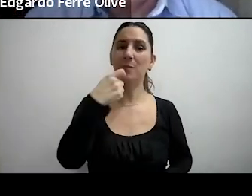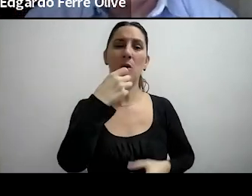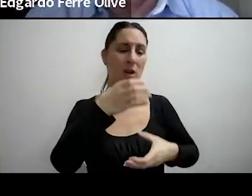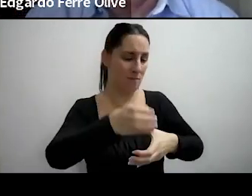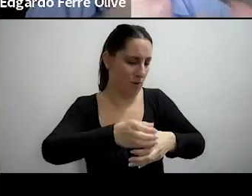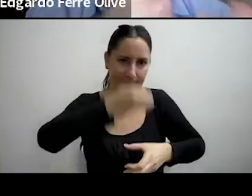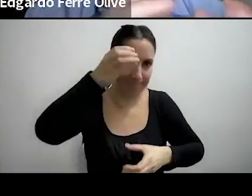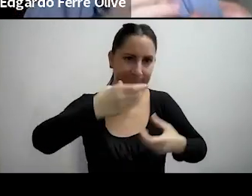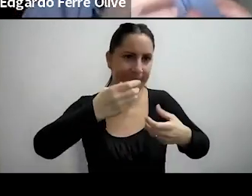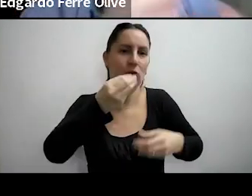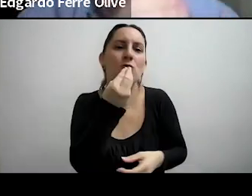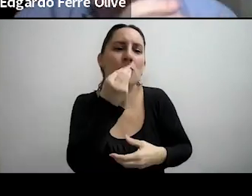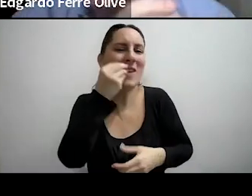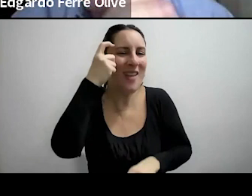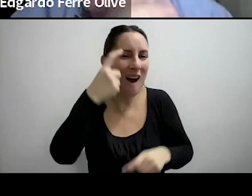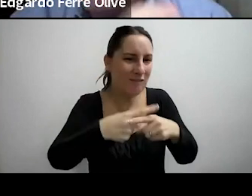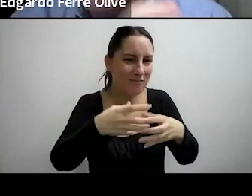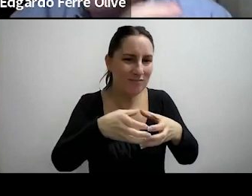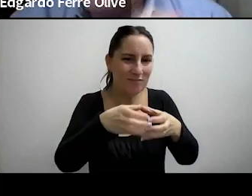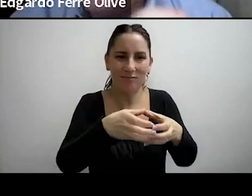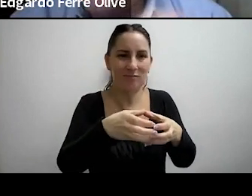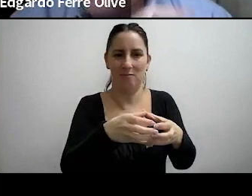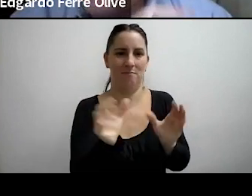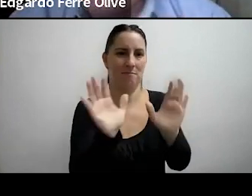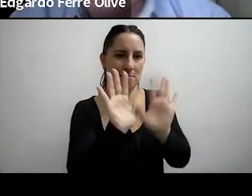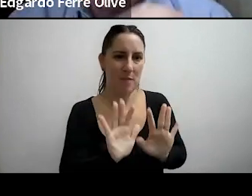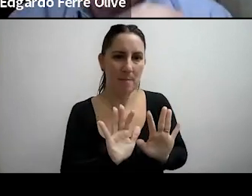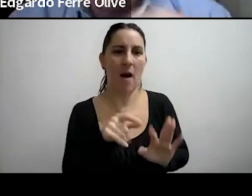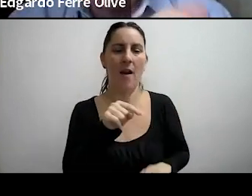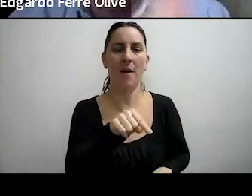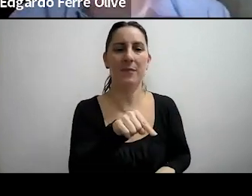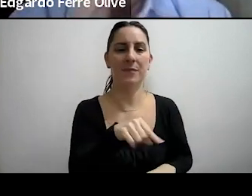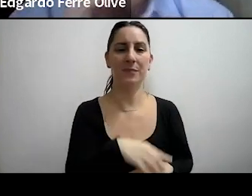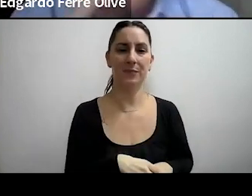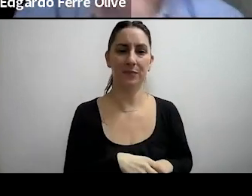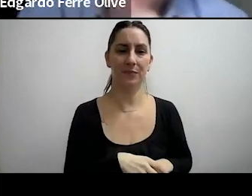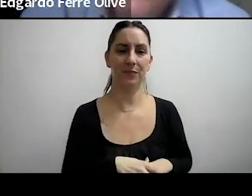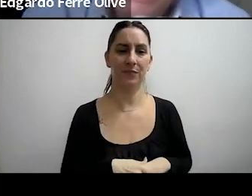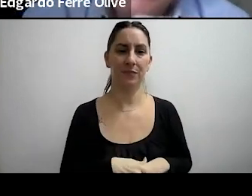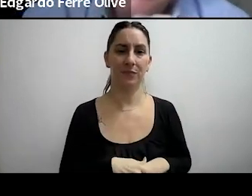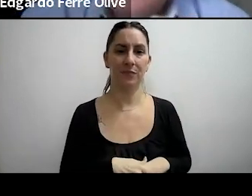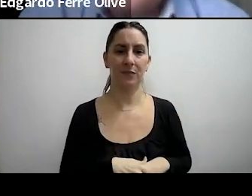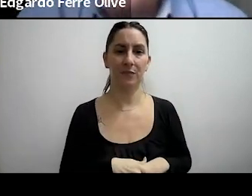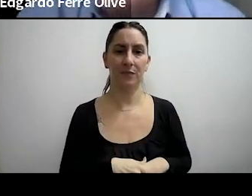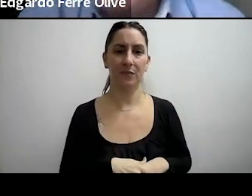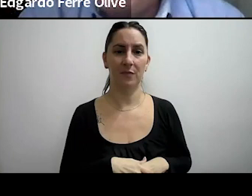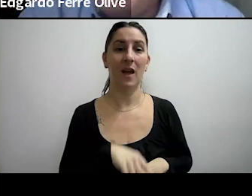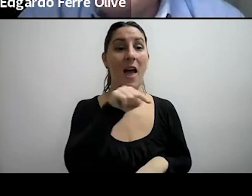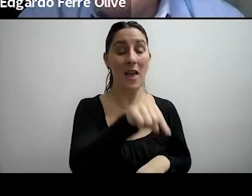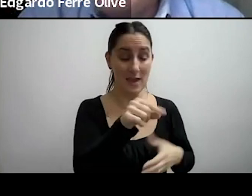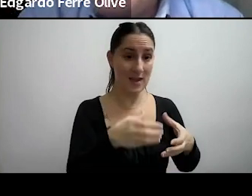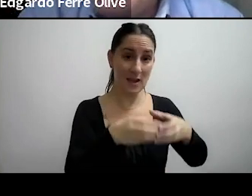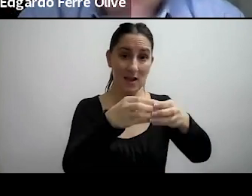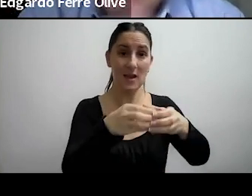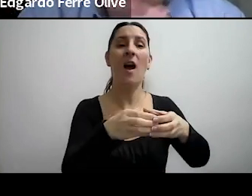inventarios que se hacían, en base a estos inventarios nacionales que se hacían de la emisión de gases, se tenía una